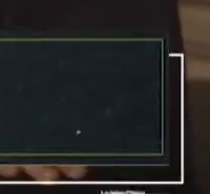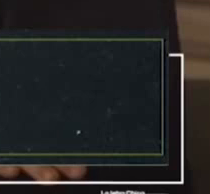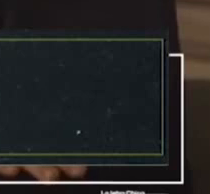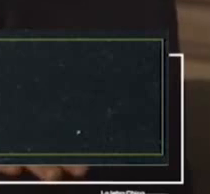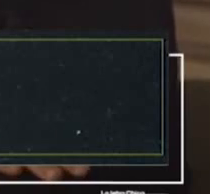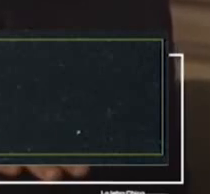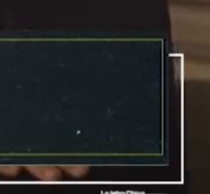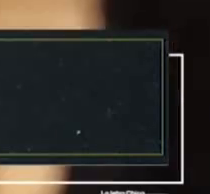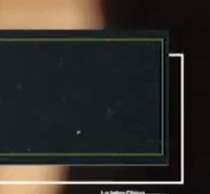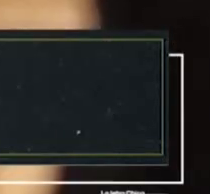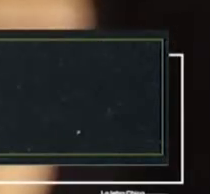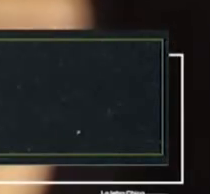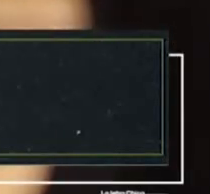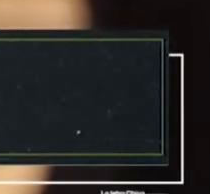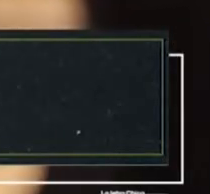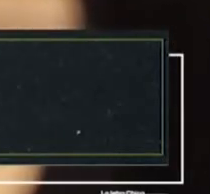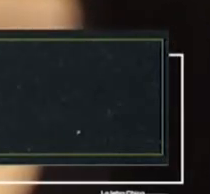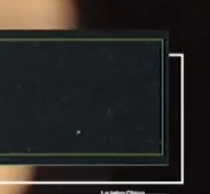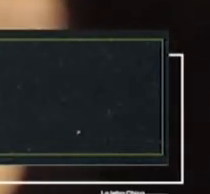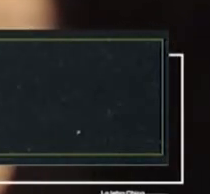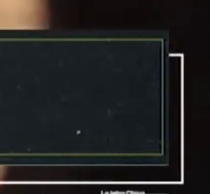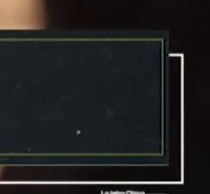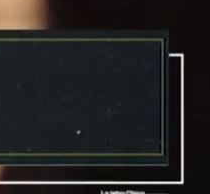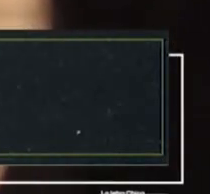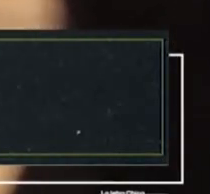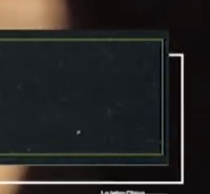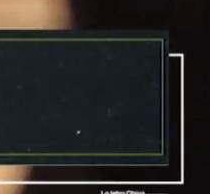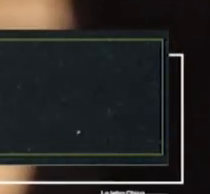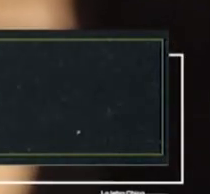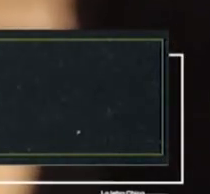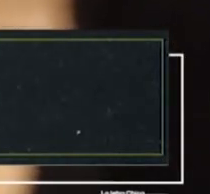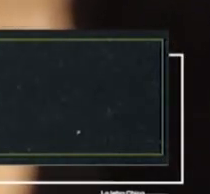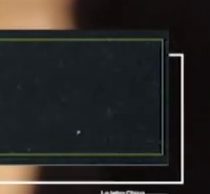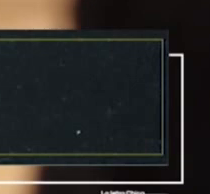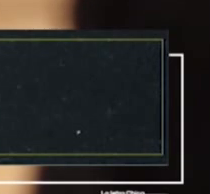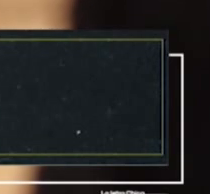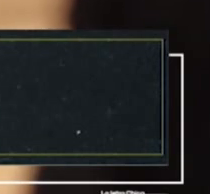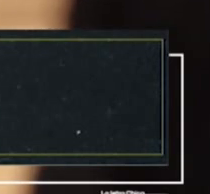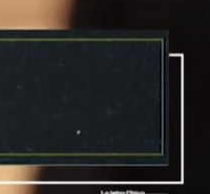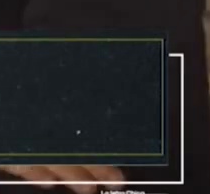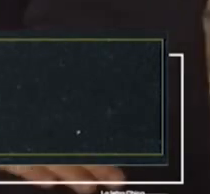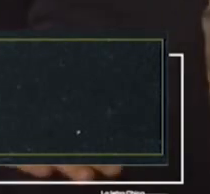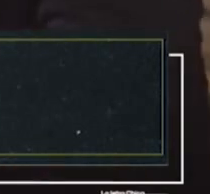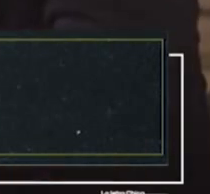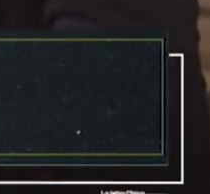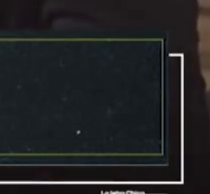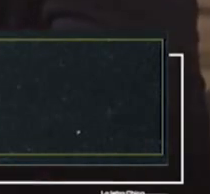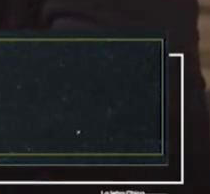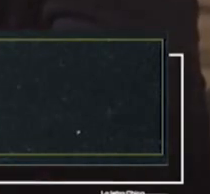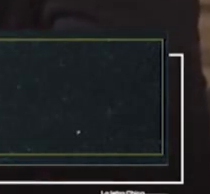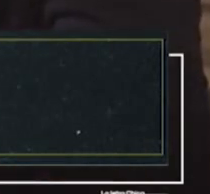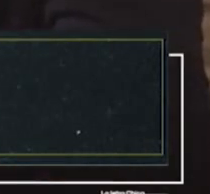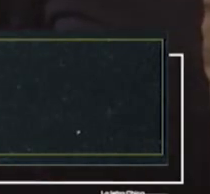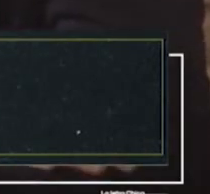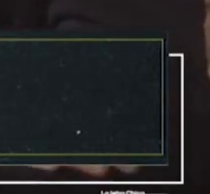¿Qué pretende con la legalización? Pretendo robarle parte del mercado, atacarlo en la fuente de recursos. ¿Al mercado de la droga